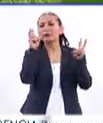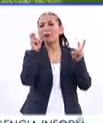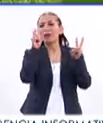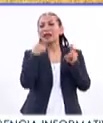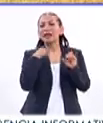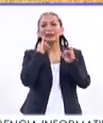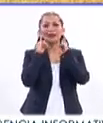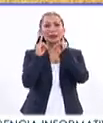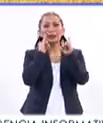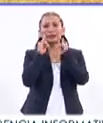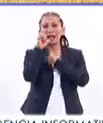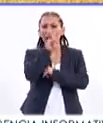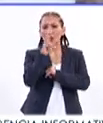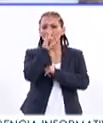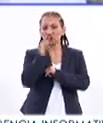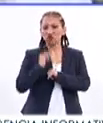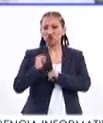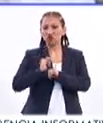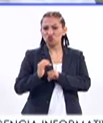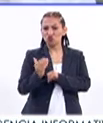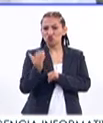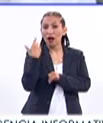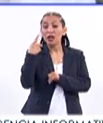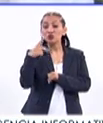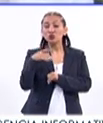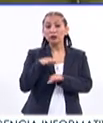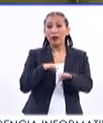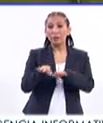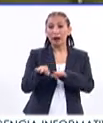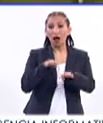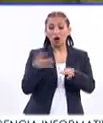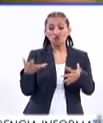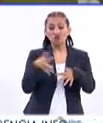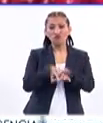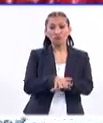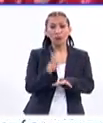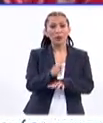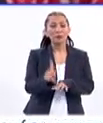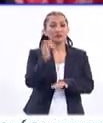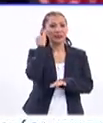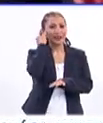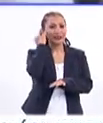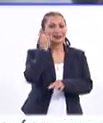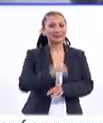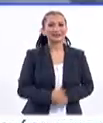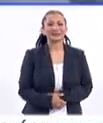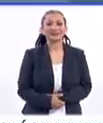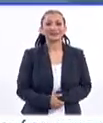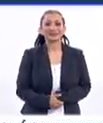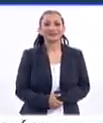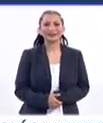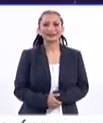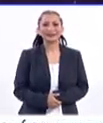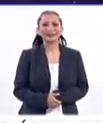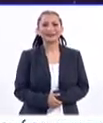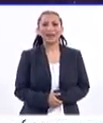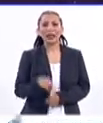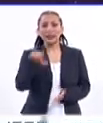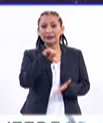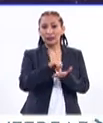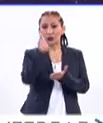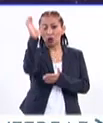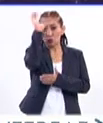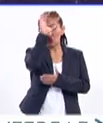los intérpretes en las lenguas originarias y su labor en la inclusión de los pueblos indígenas. El